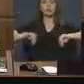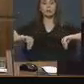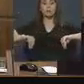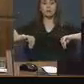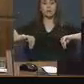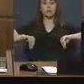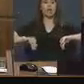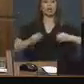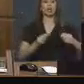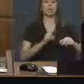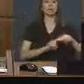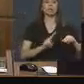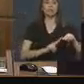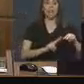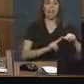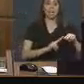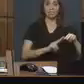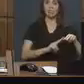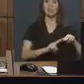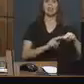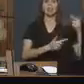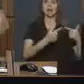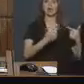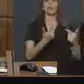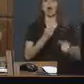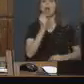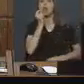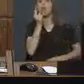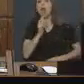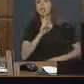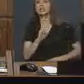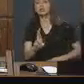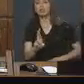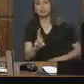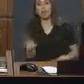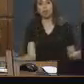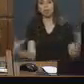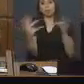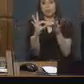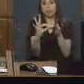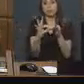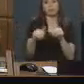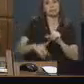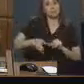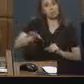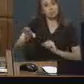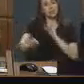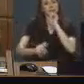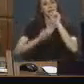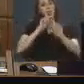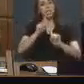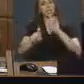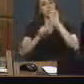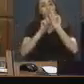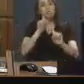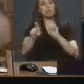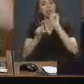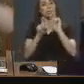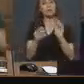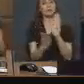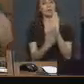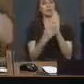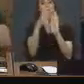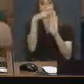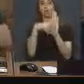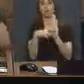forma en que ésta se realiza del resultado que se obtiene. Y si hay algo de lo cual hemos sido permanentemente críticos, es que este proyecto